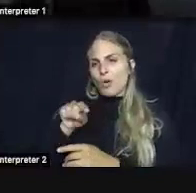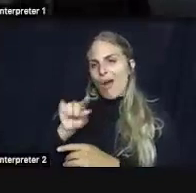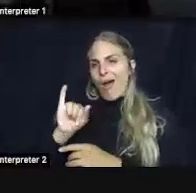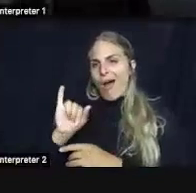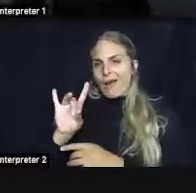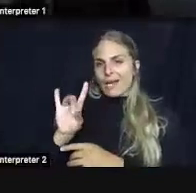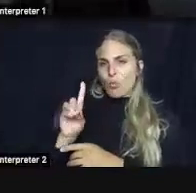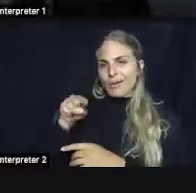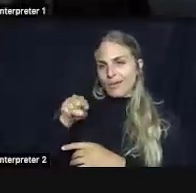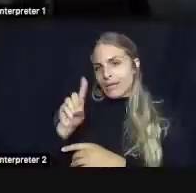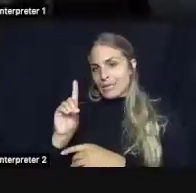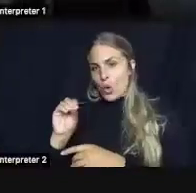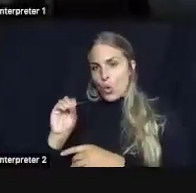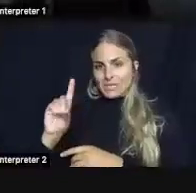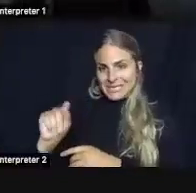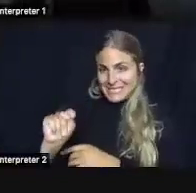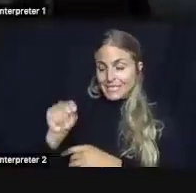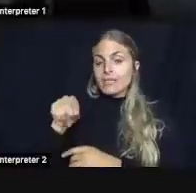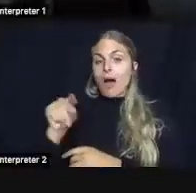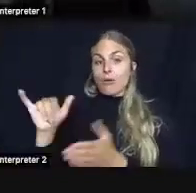web